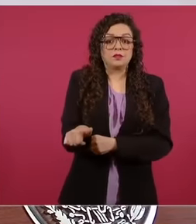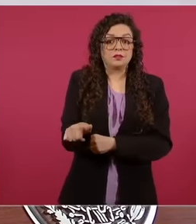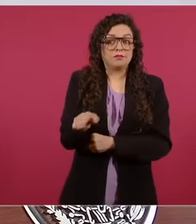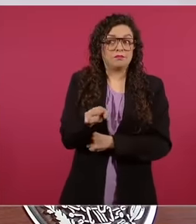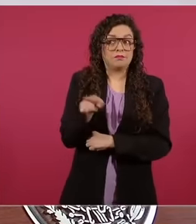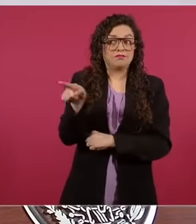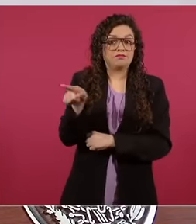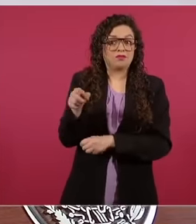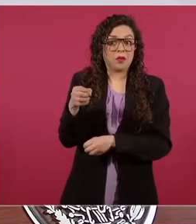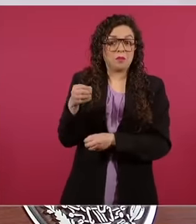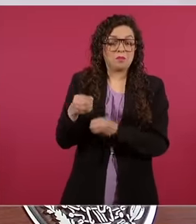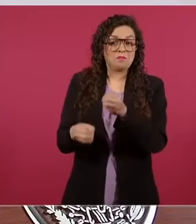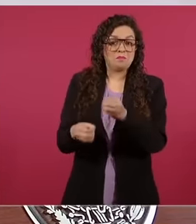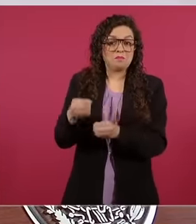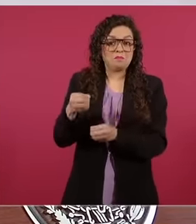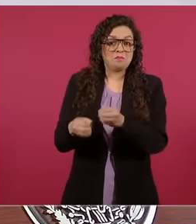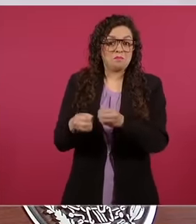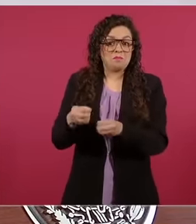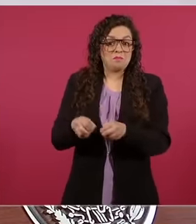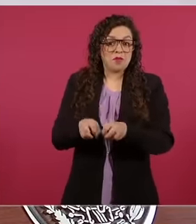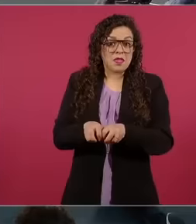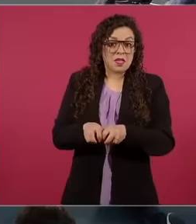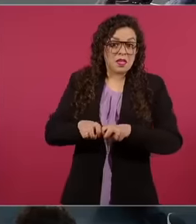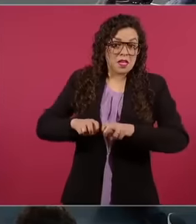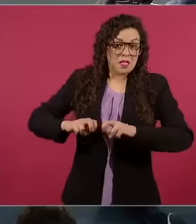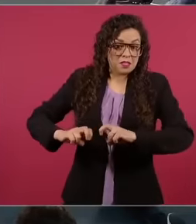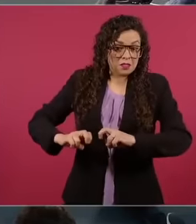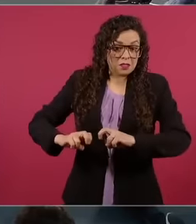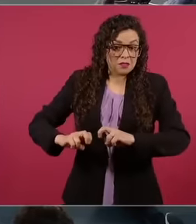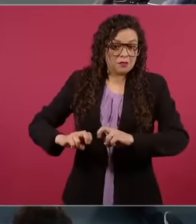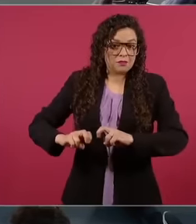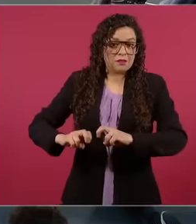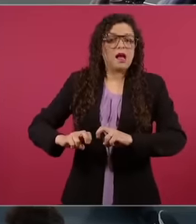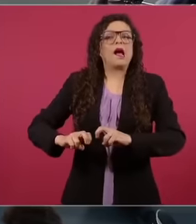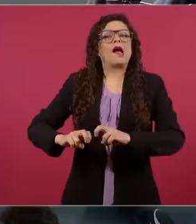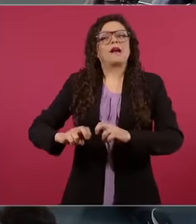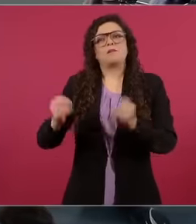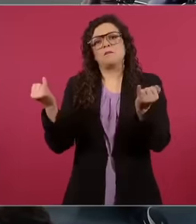ministros las nulifiquen.